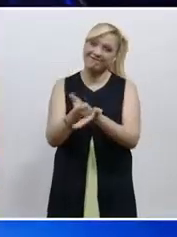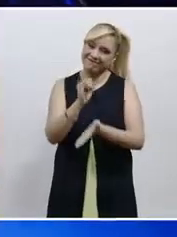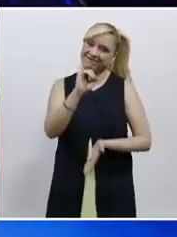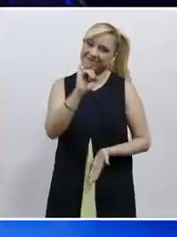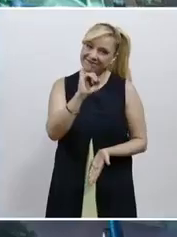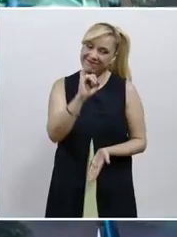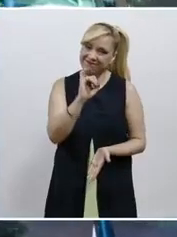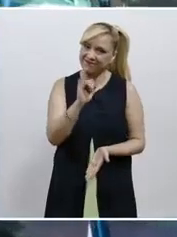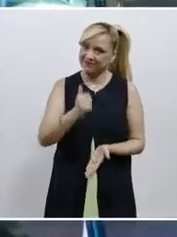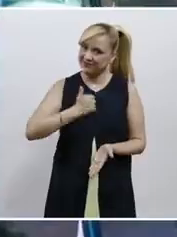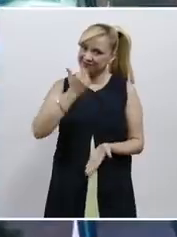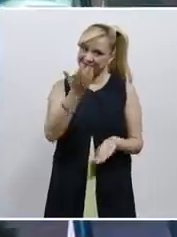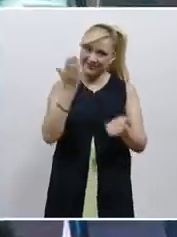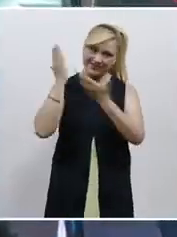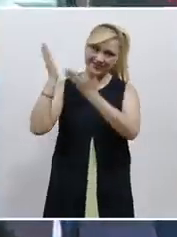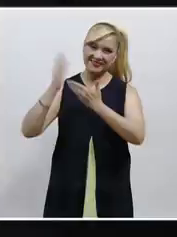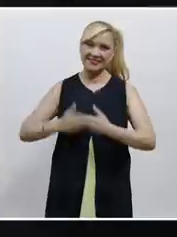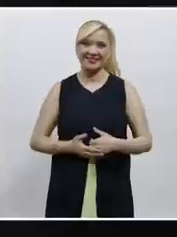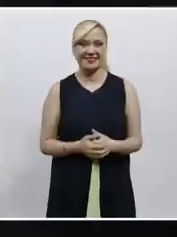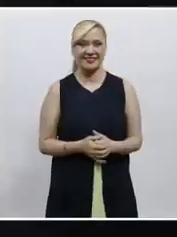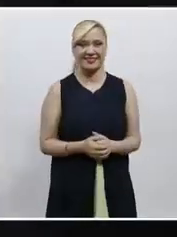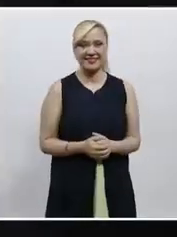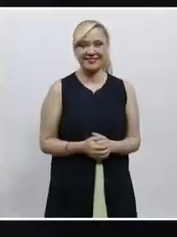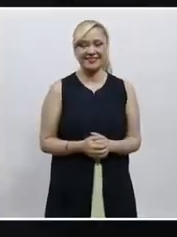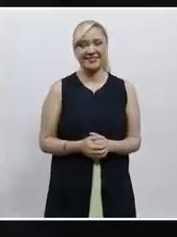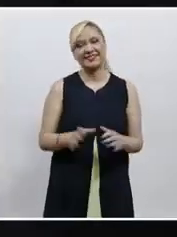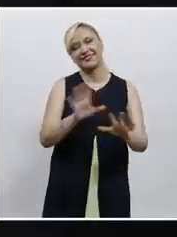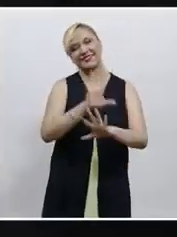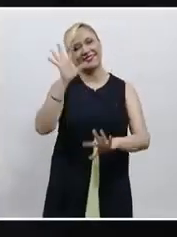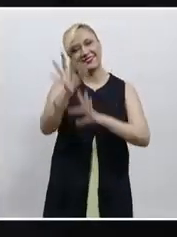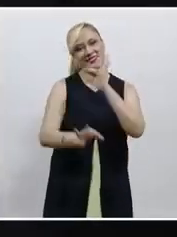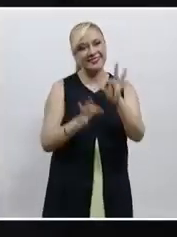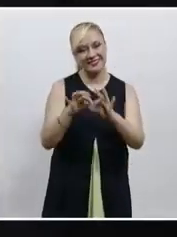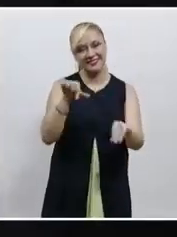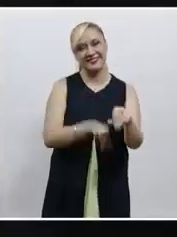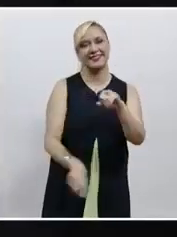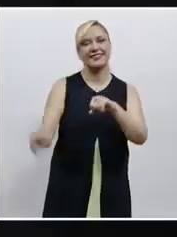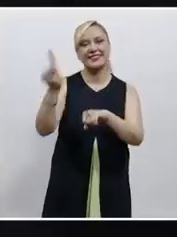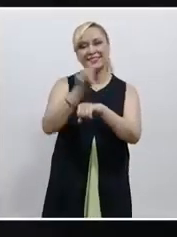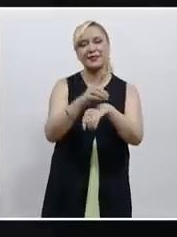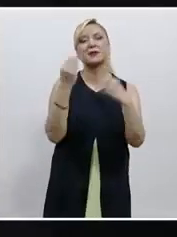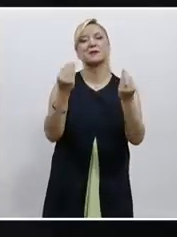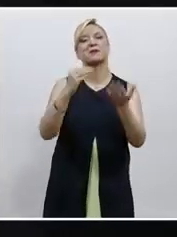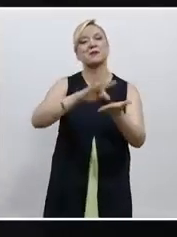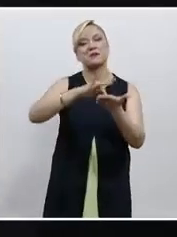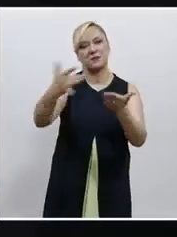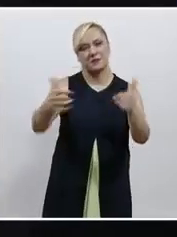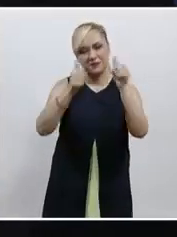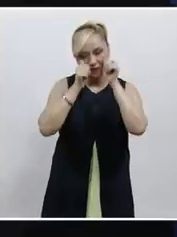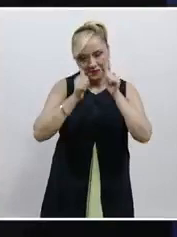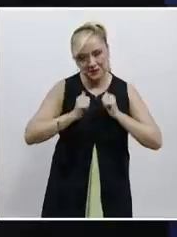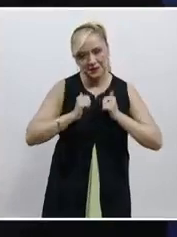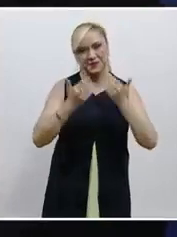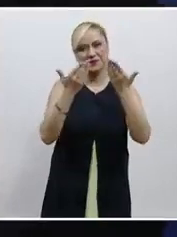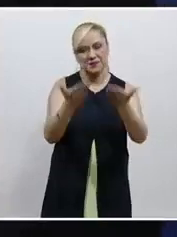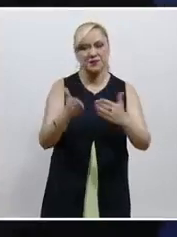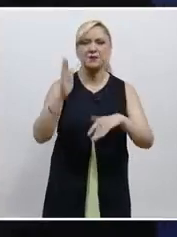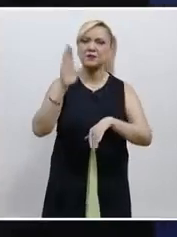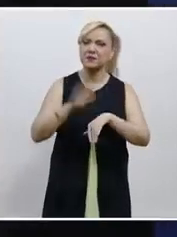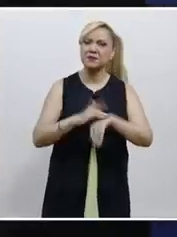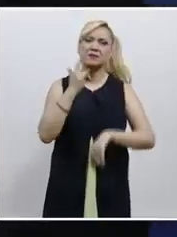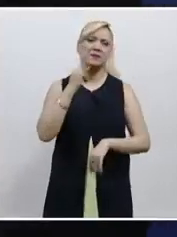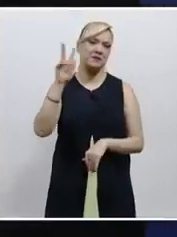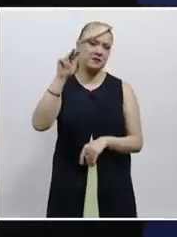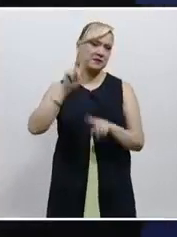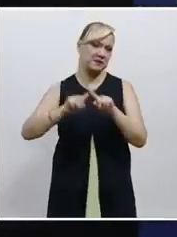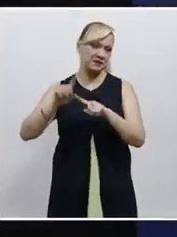Poder Informativo, Jesús Daza. Es así como llegamos al final de este espacio, como siempre agradeciendo su compañía e invitándole a continuar en la